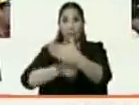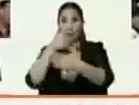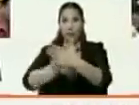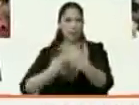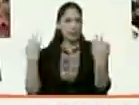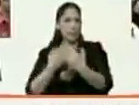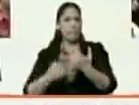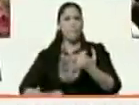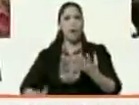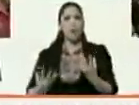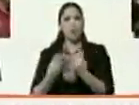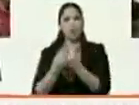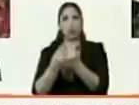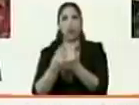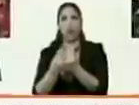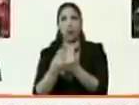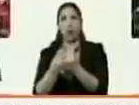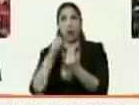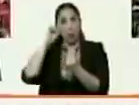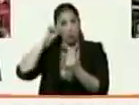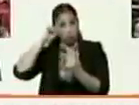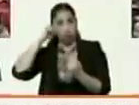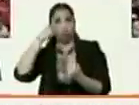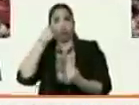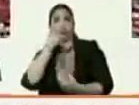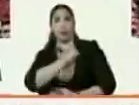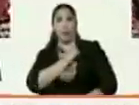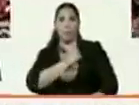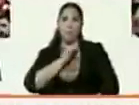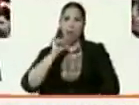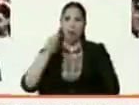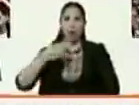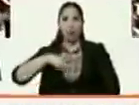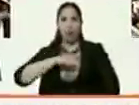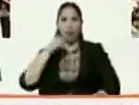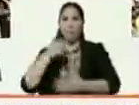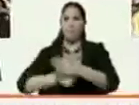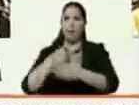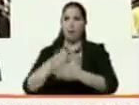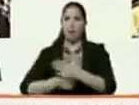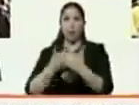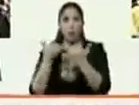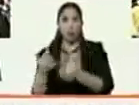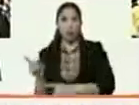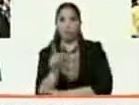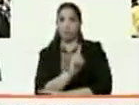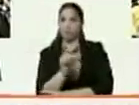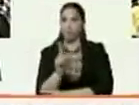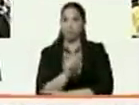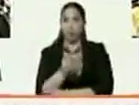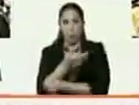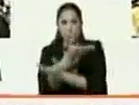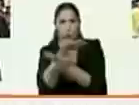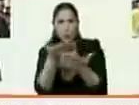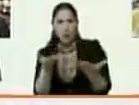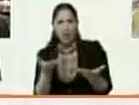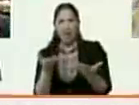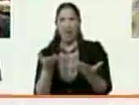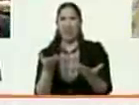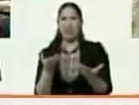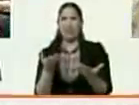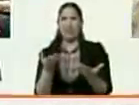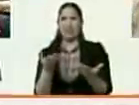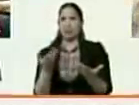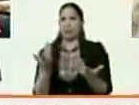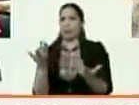me ha apoyado. Recuerdo, camarada, que nuestra batalla no es de ahorita. Usted me viene rayando a mí hace más de